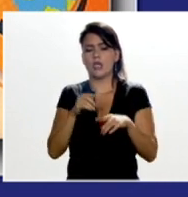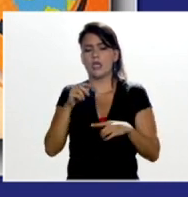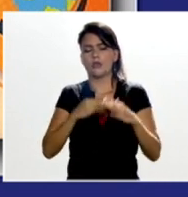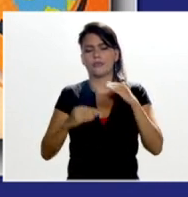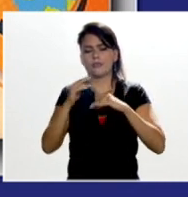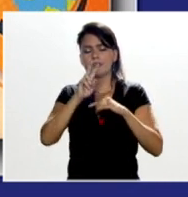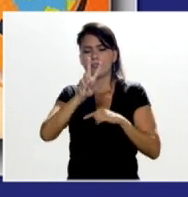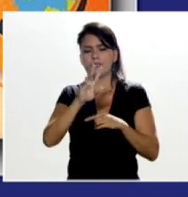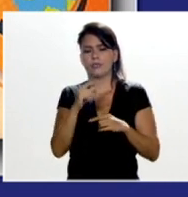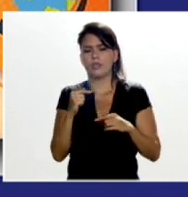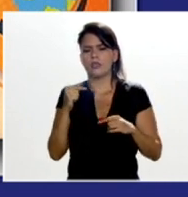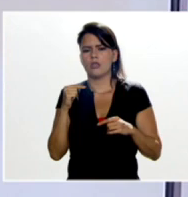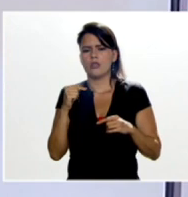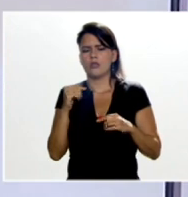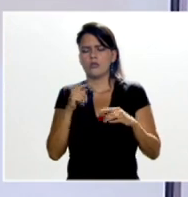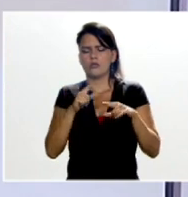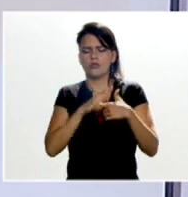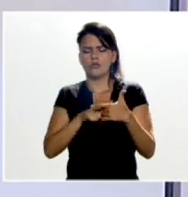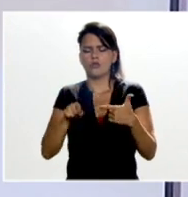a menos 5.